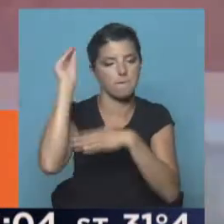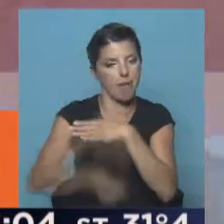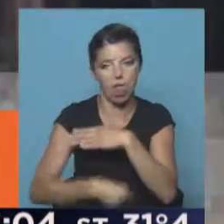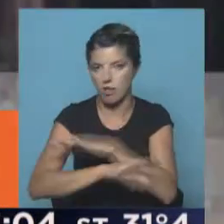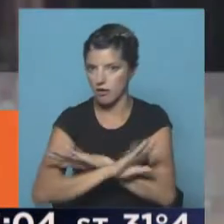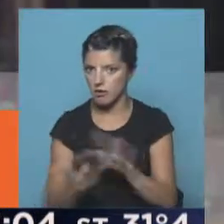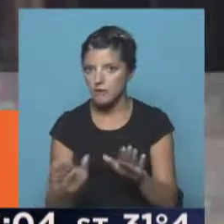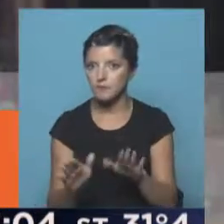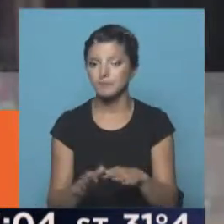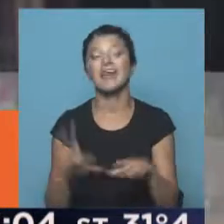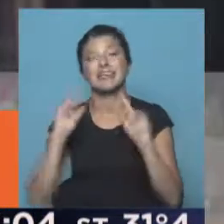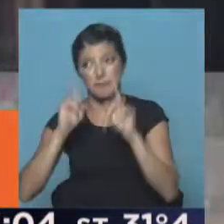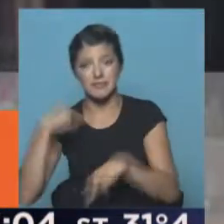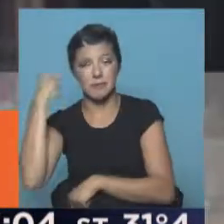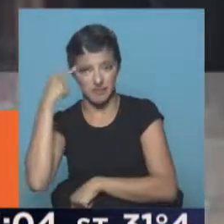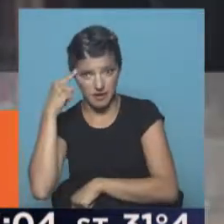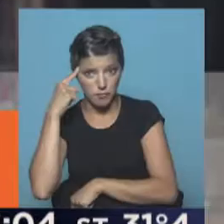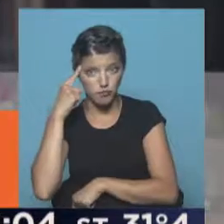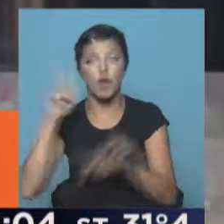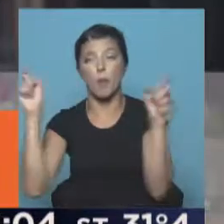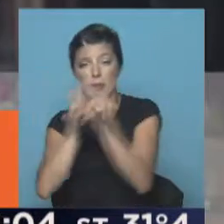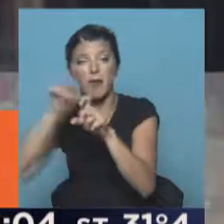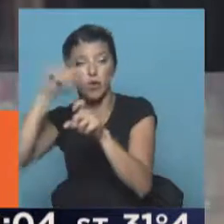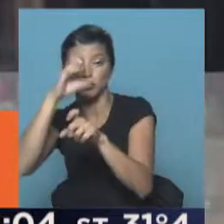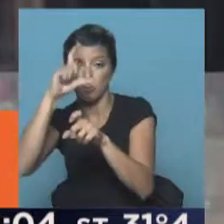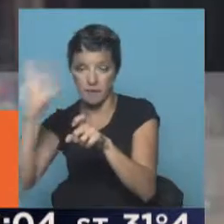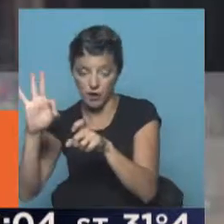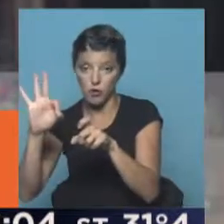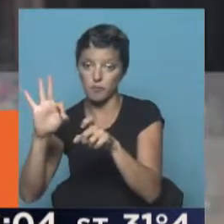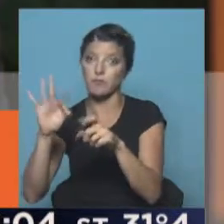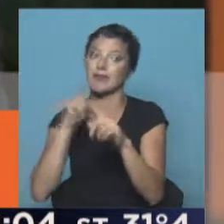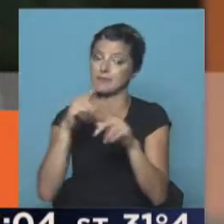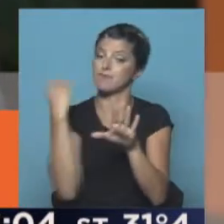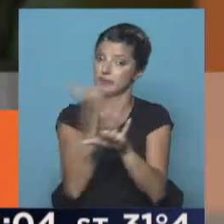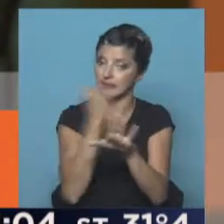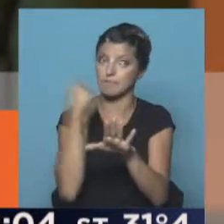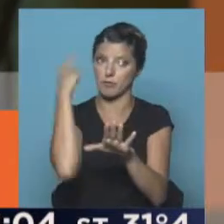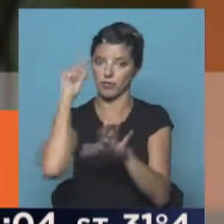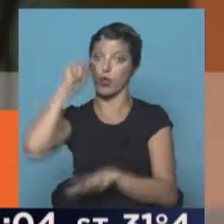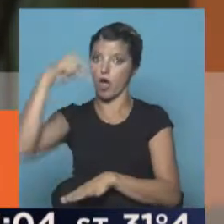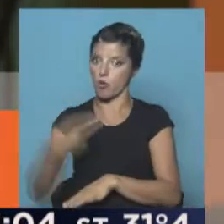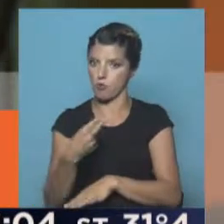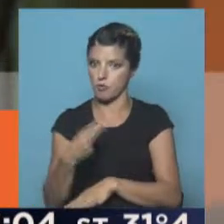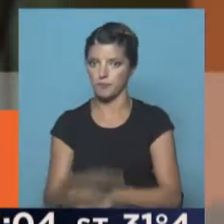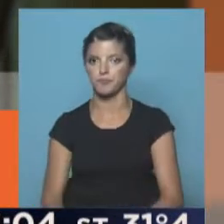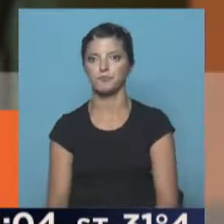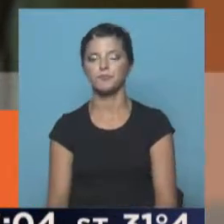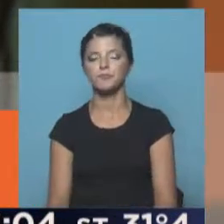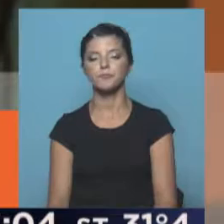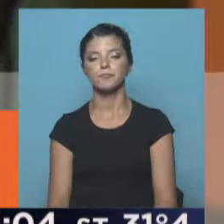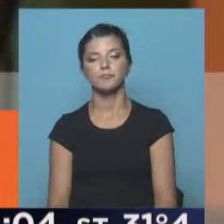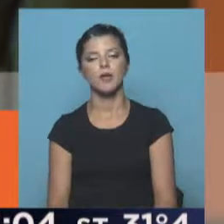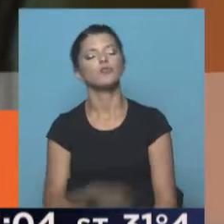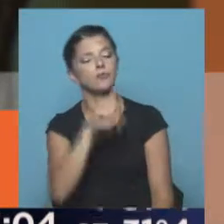que junto con los problemas que está teniendo el Deutsche Bank podría ser gravísima para el euro. Justamente a ese punto voy a ir, Gabriel, porque es